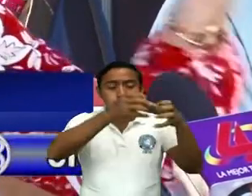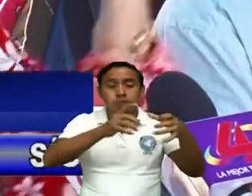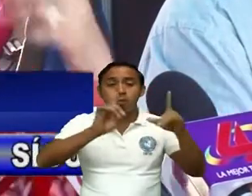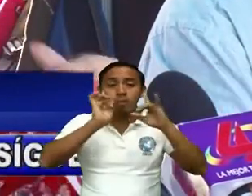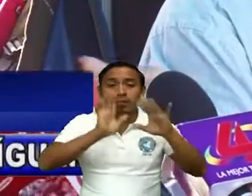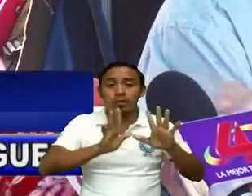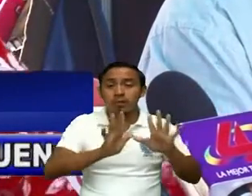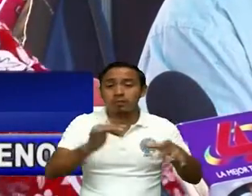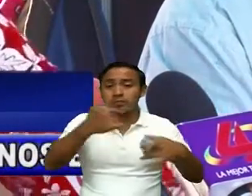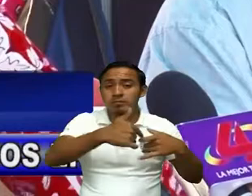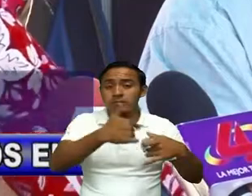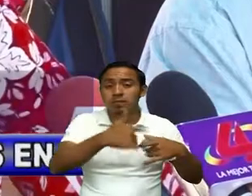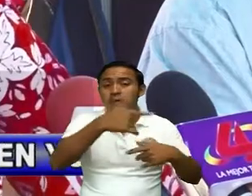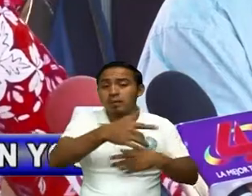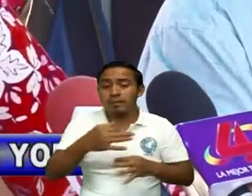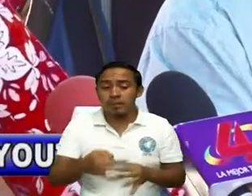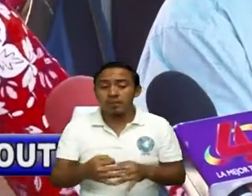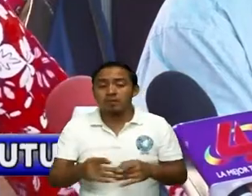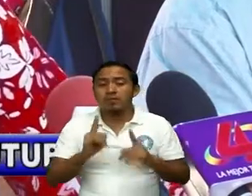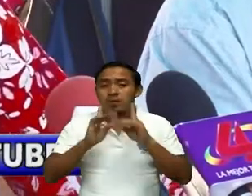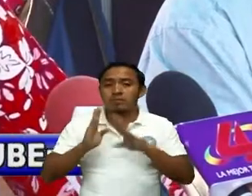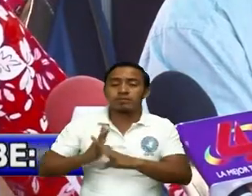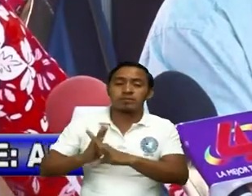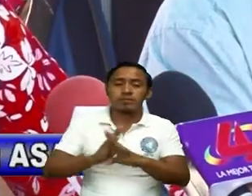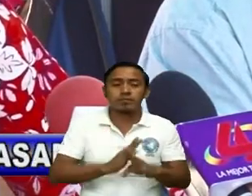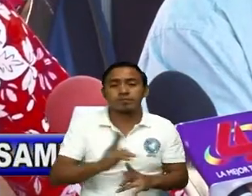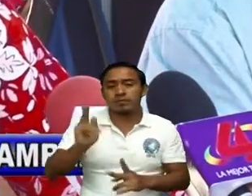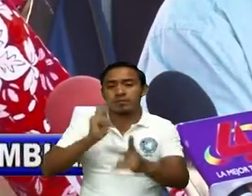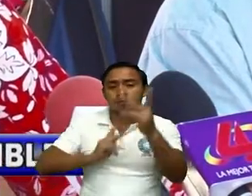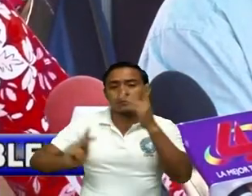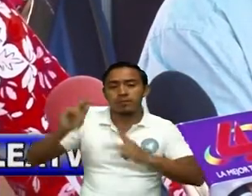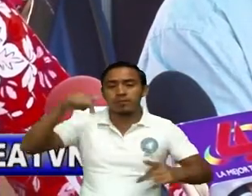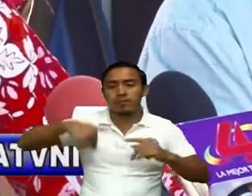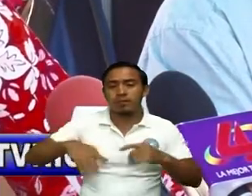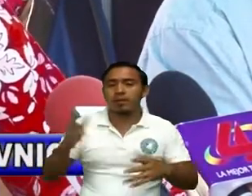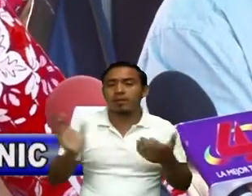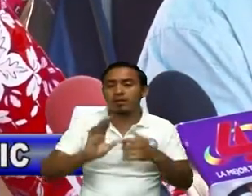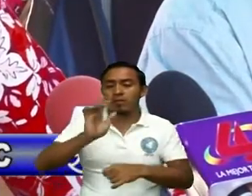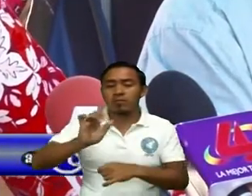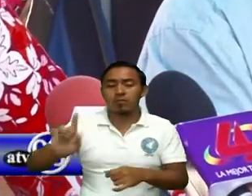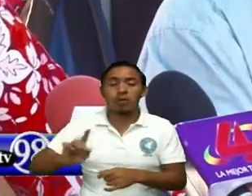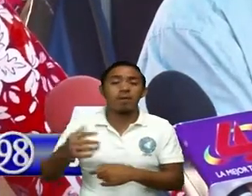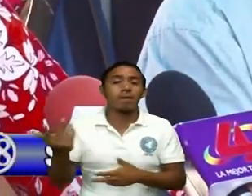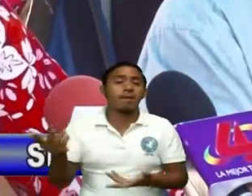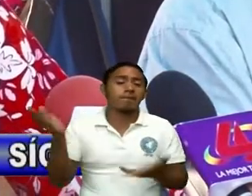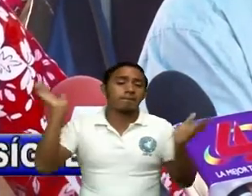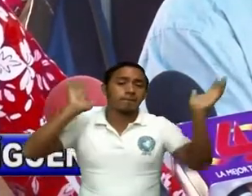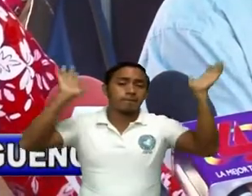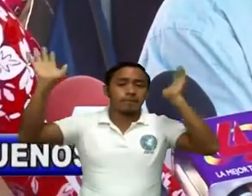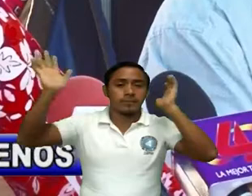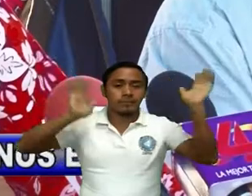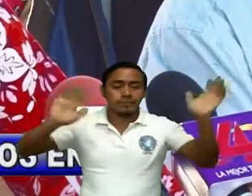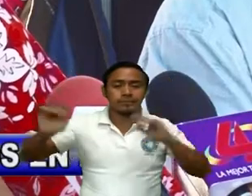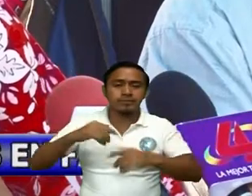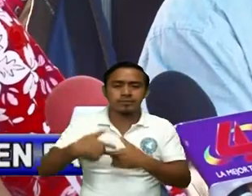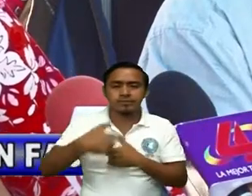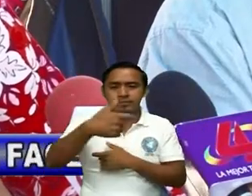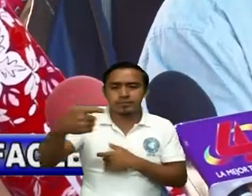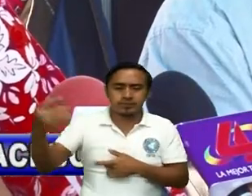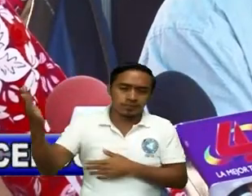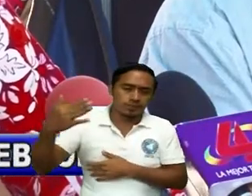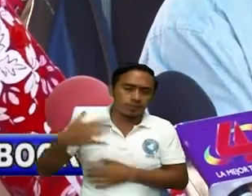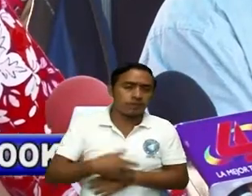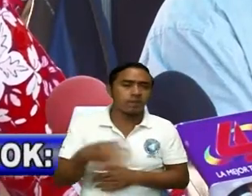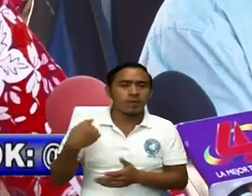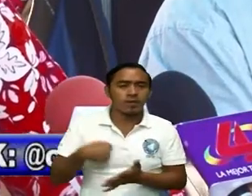la seguridad de los hermanos y hermanas que visitan cada uno de los mercados. Así que le hacemos la invitación cordial, con amor,